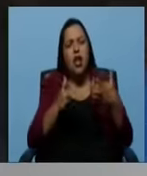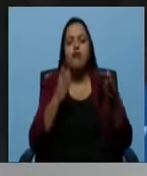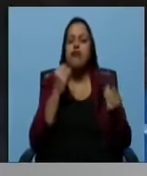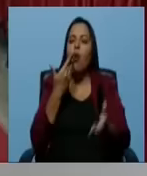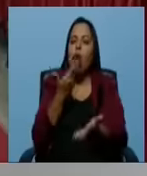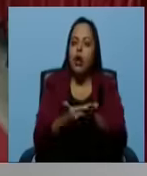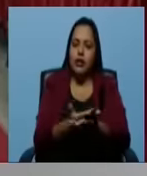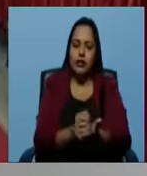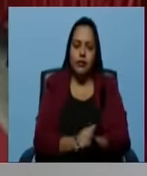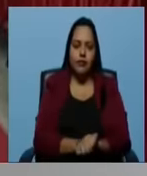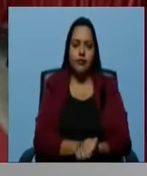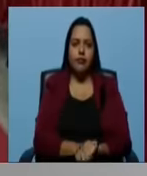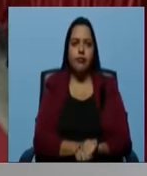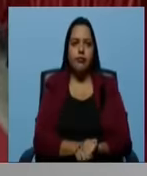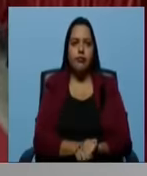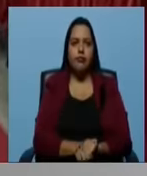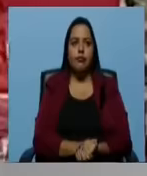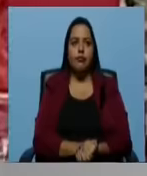gracias.